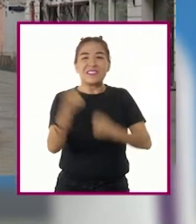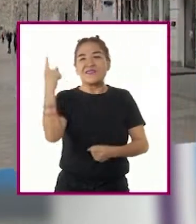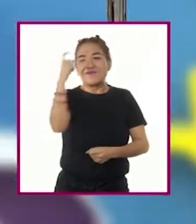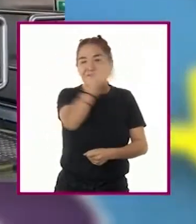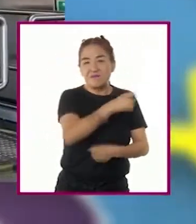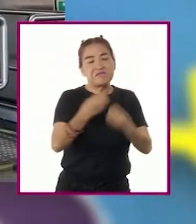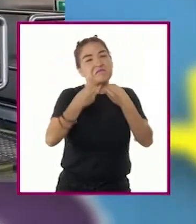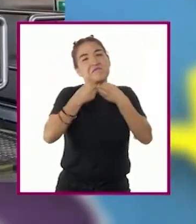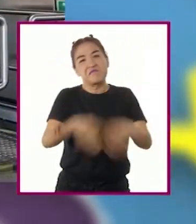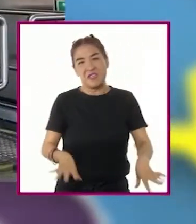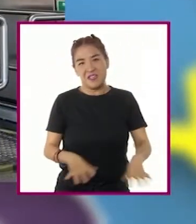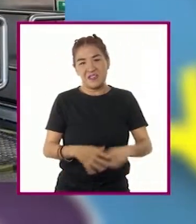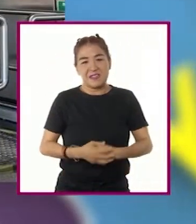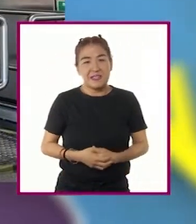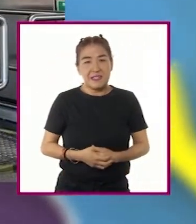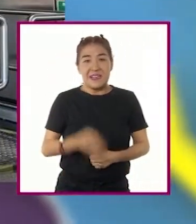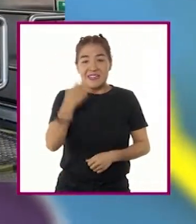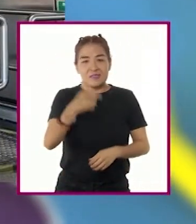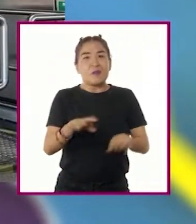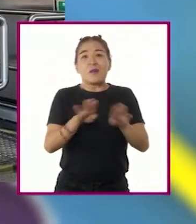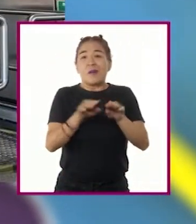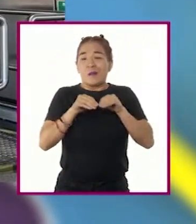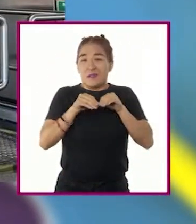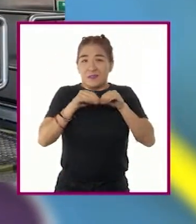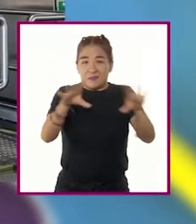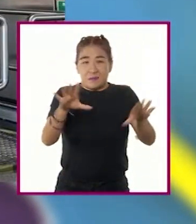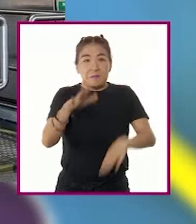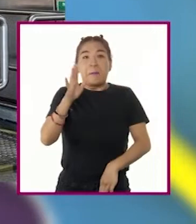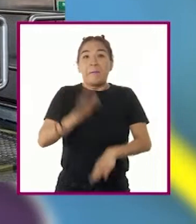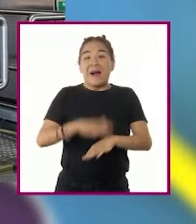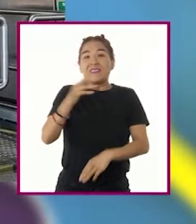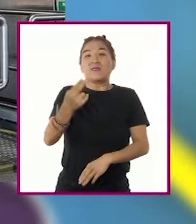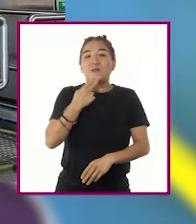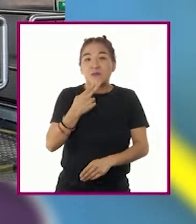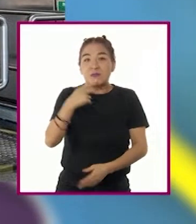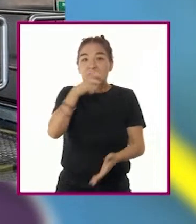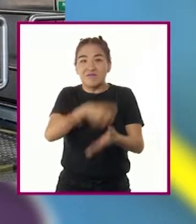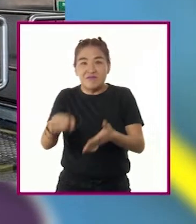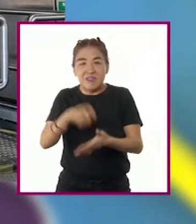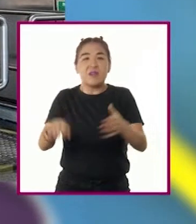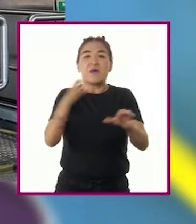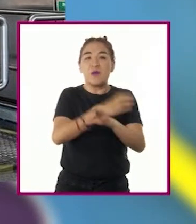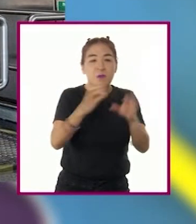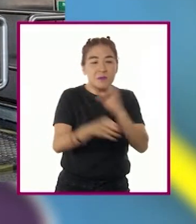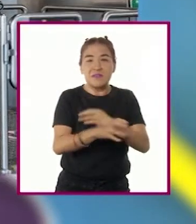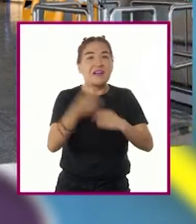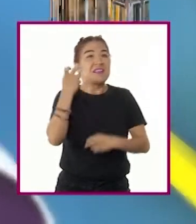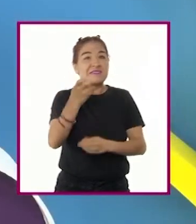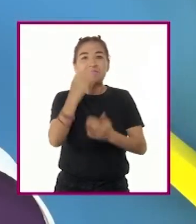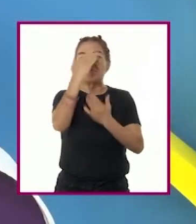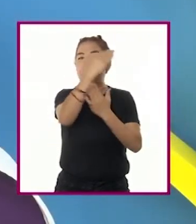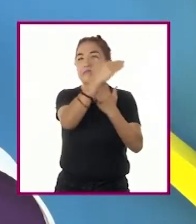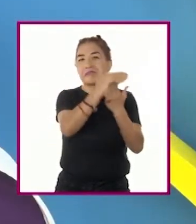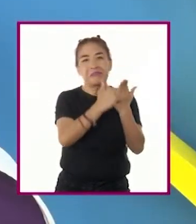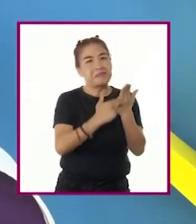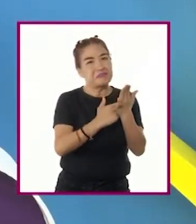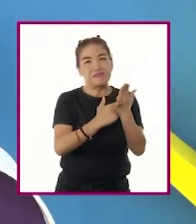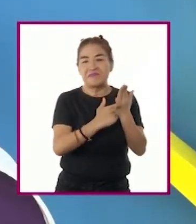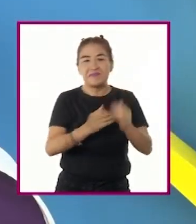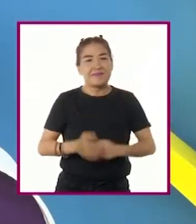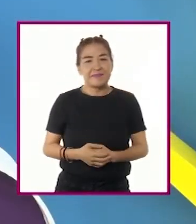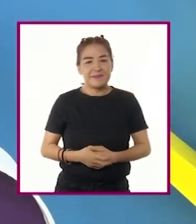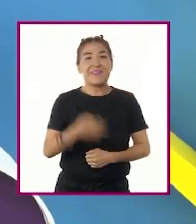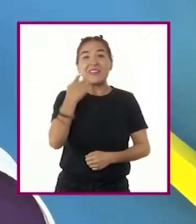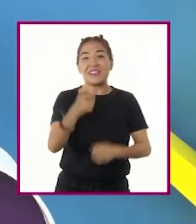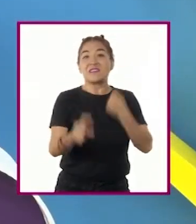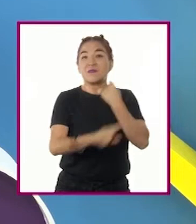perdieron. En cuanto a la demanda, el consumo de bienes y servicios disminuyó drásticamente. Los problemas